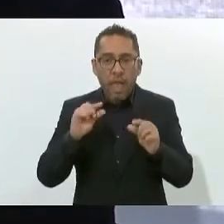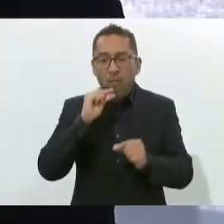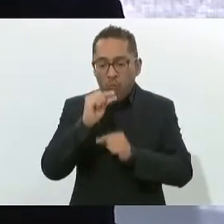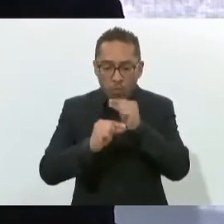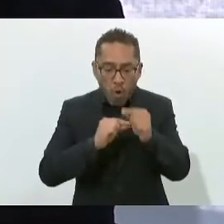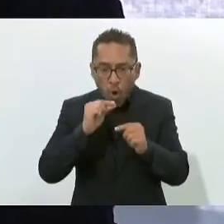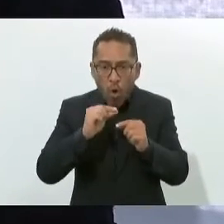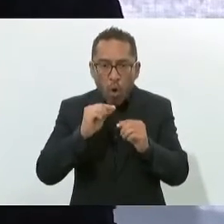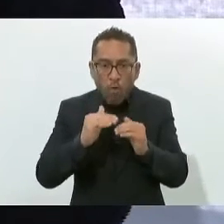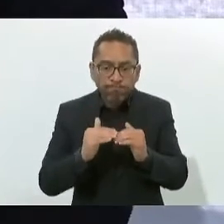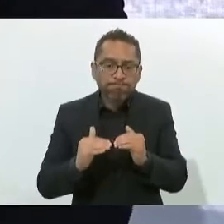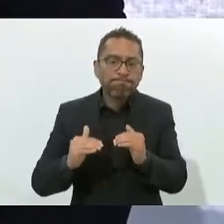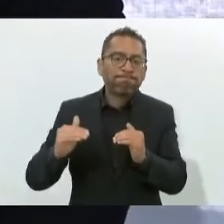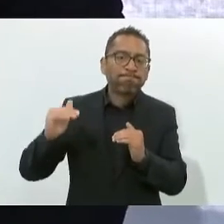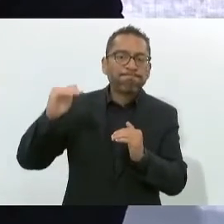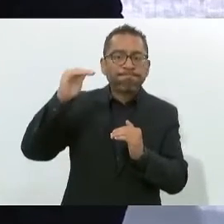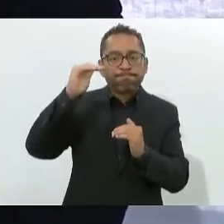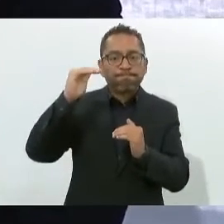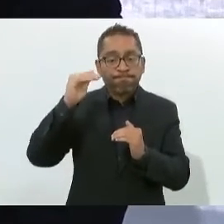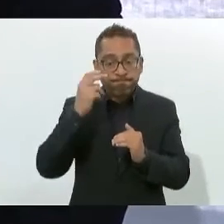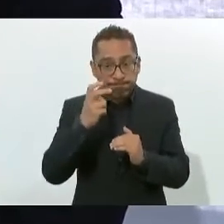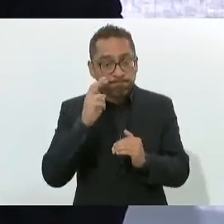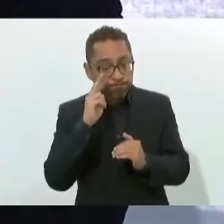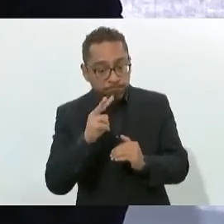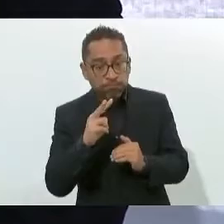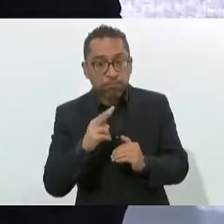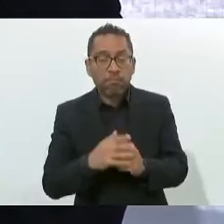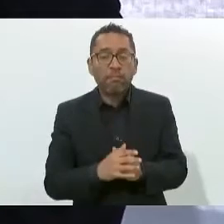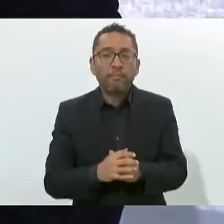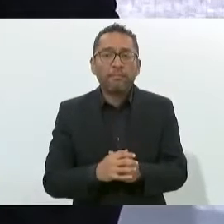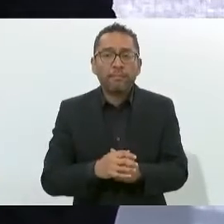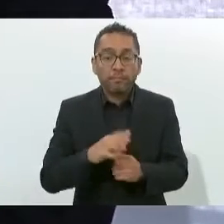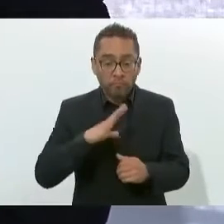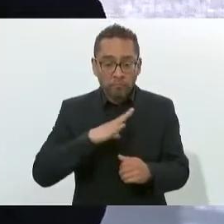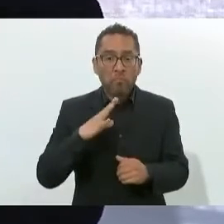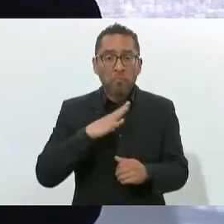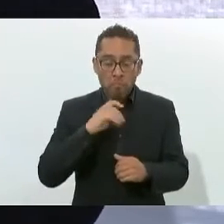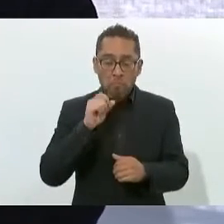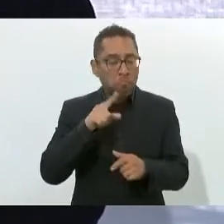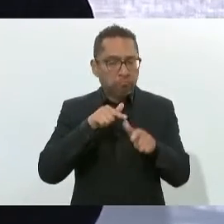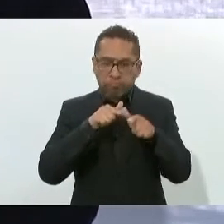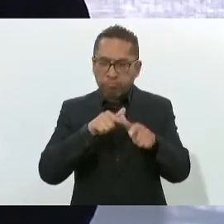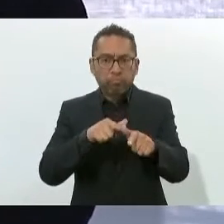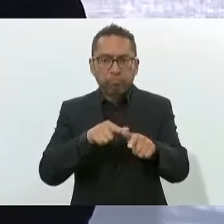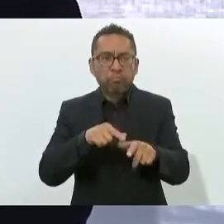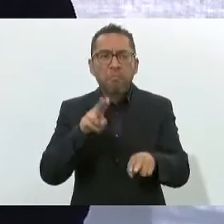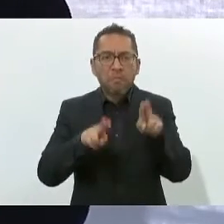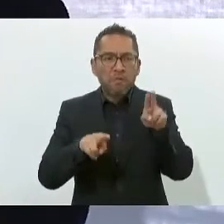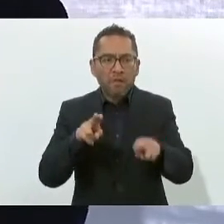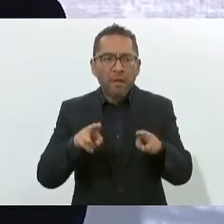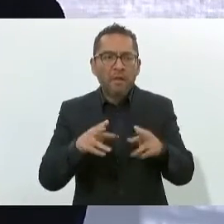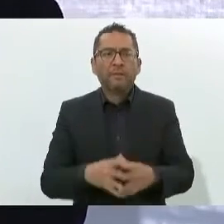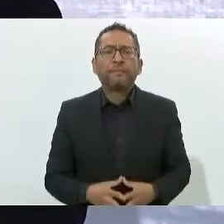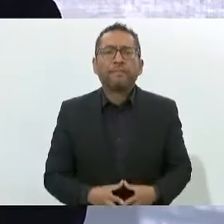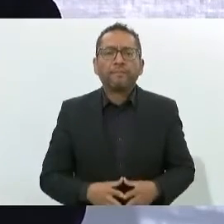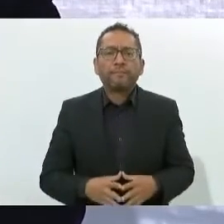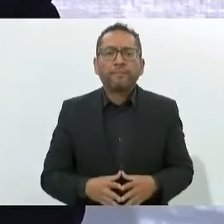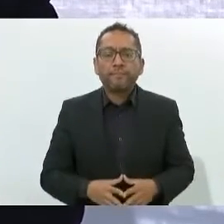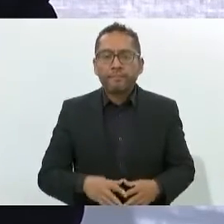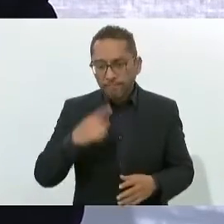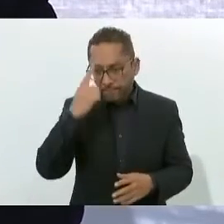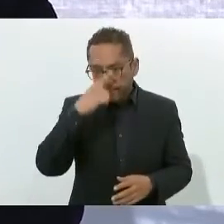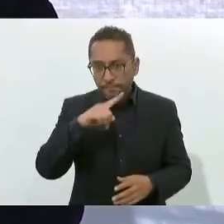creciendo y manteniendo niveles de